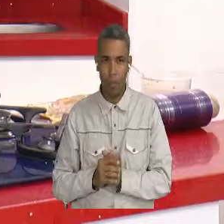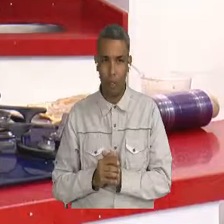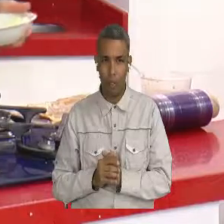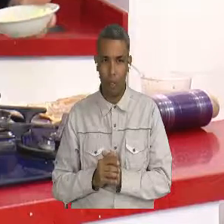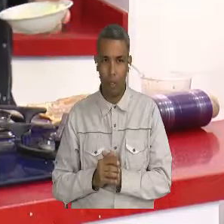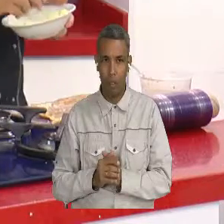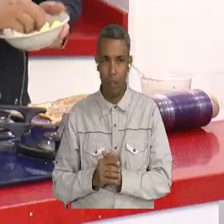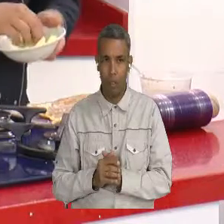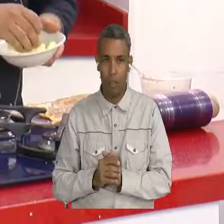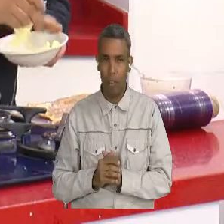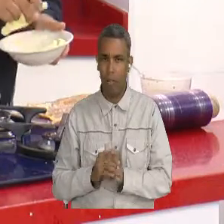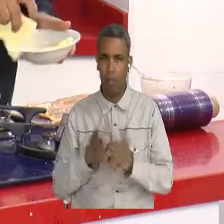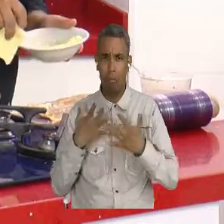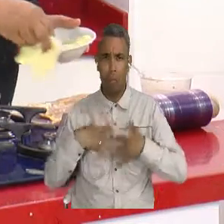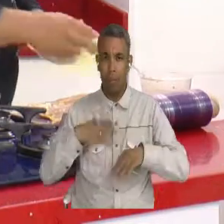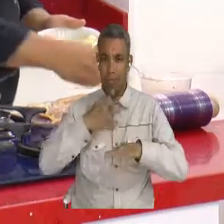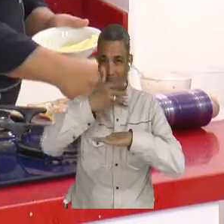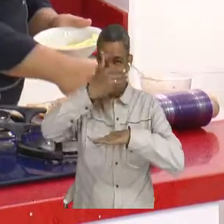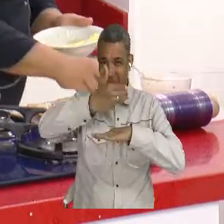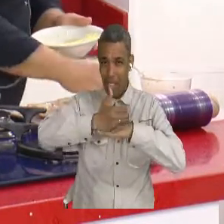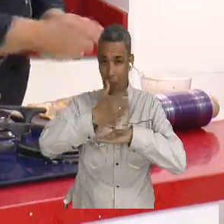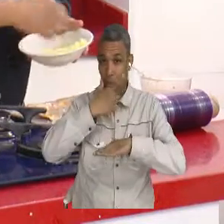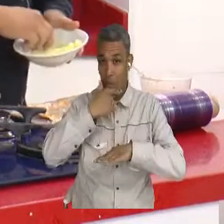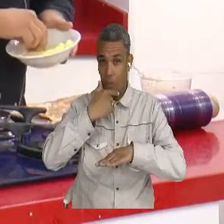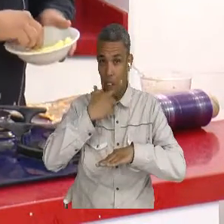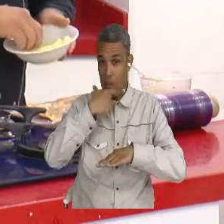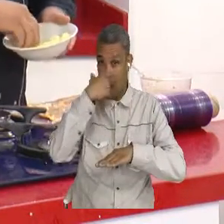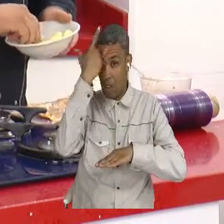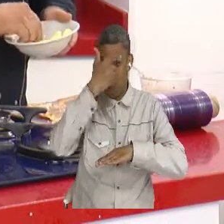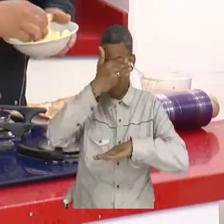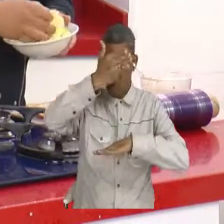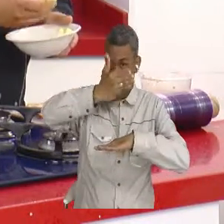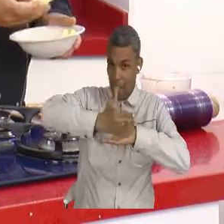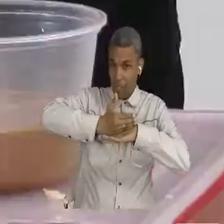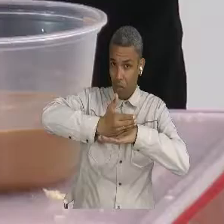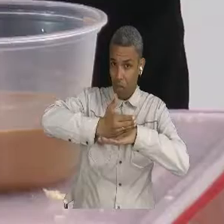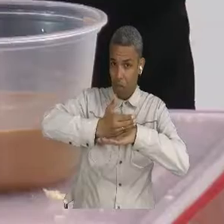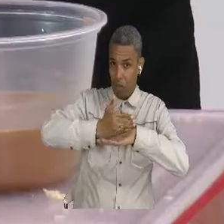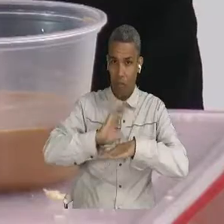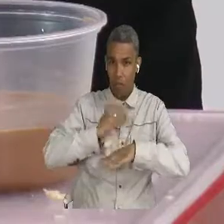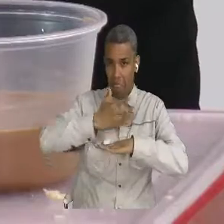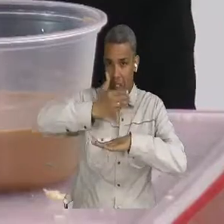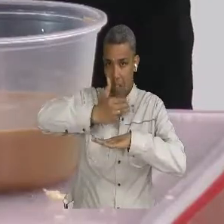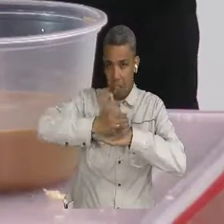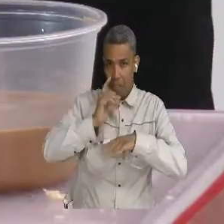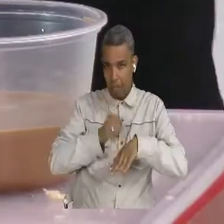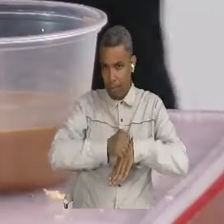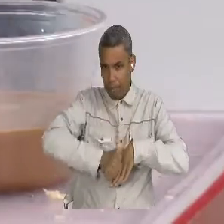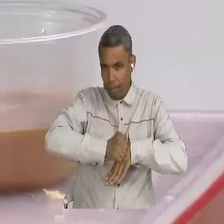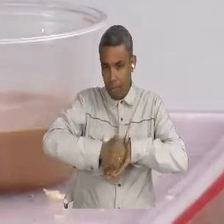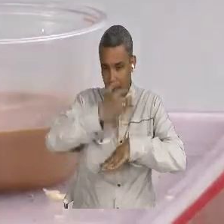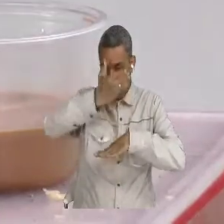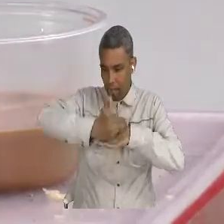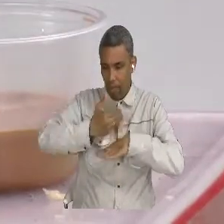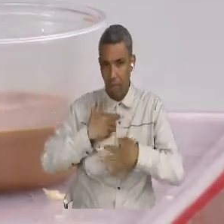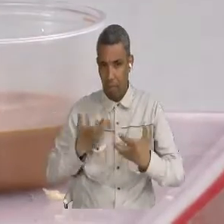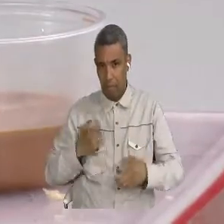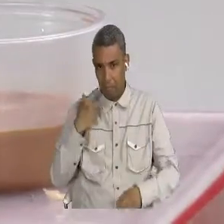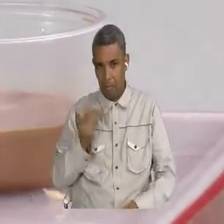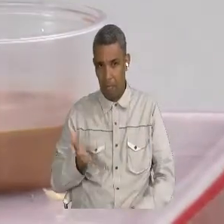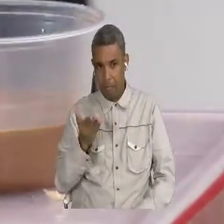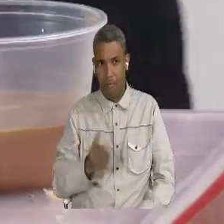utilizar queso de su preferencia. Acá ponemos, voy a poner solo tres láminas. Estas las